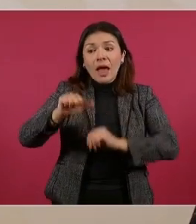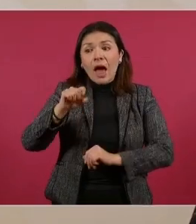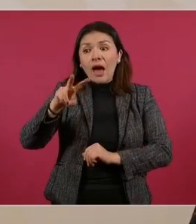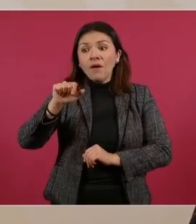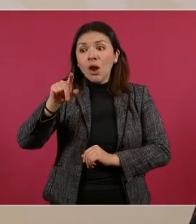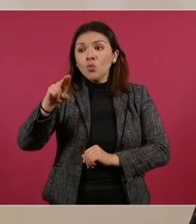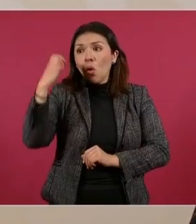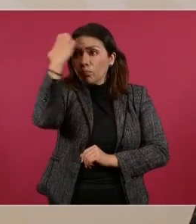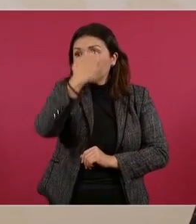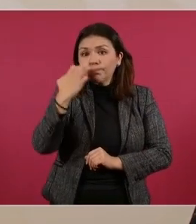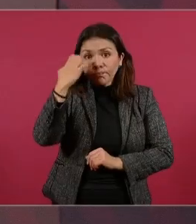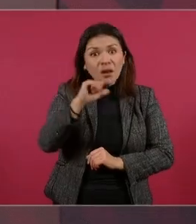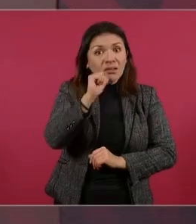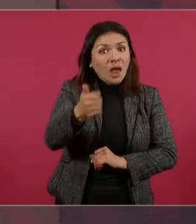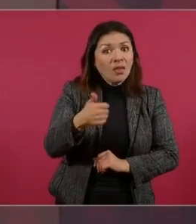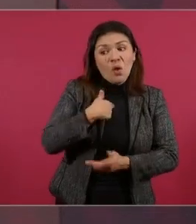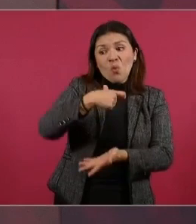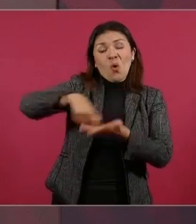por